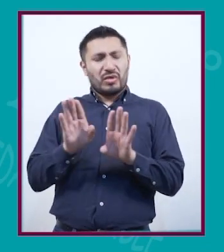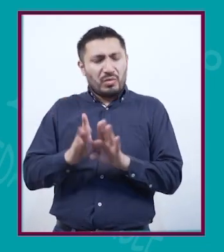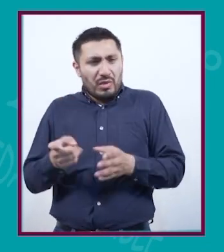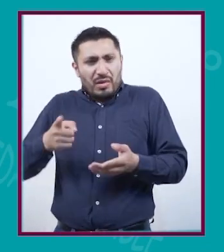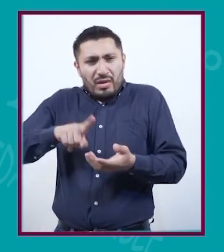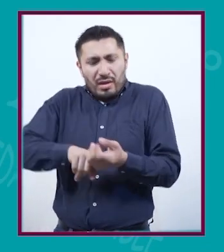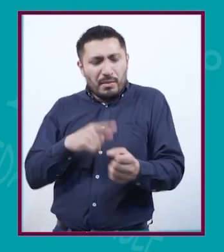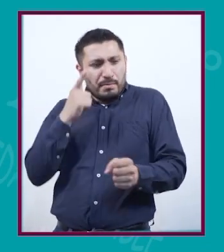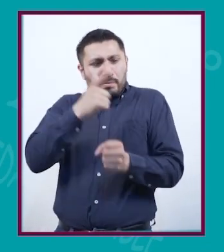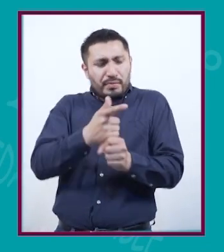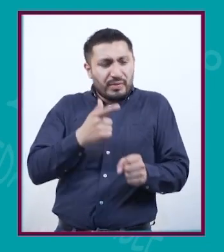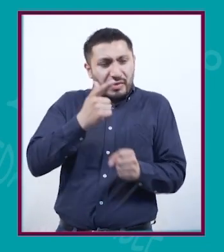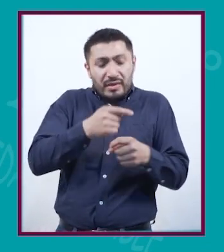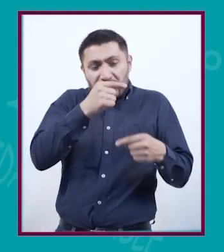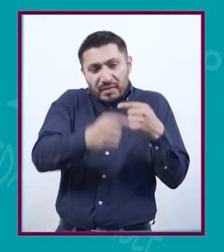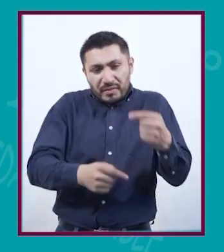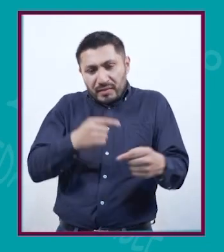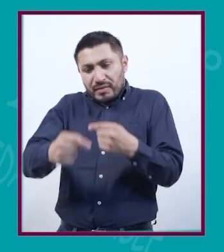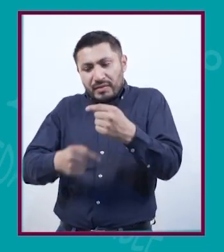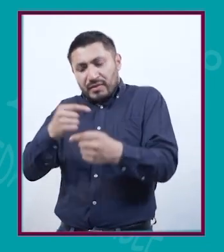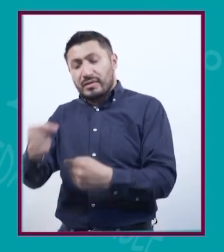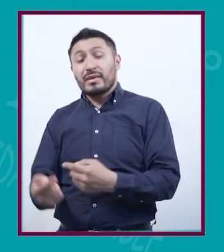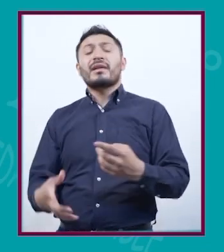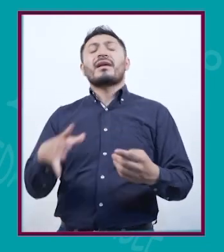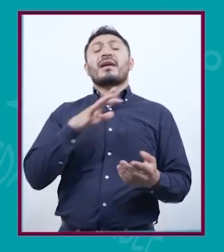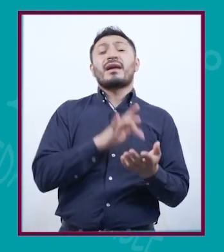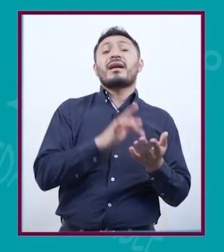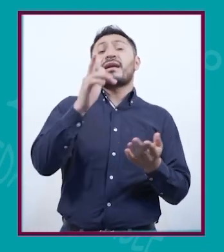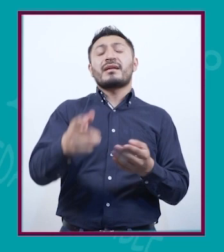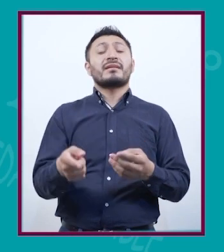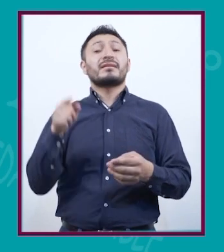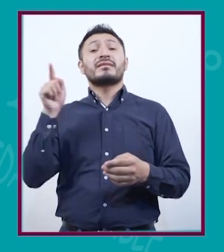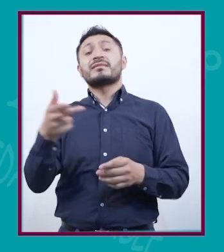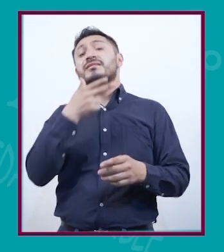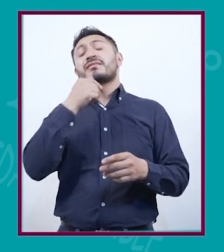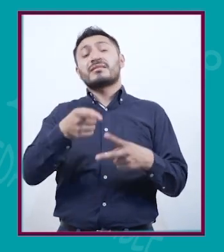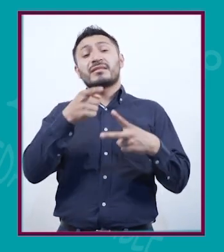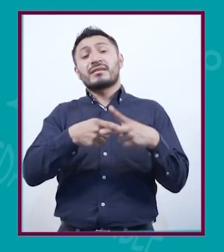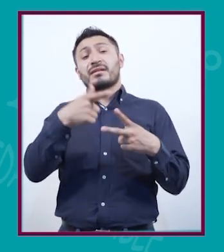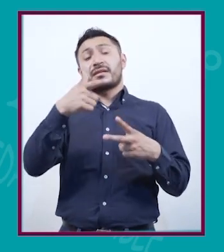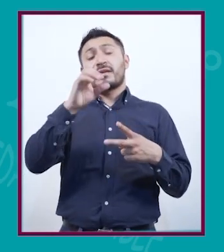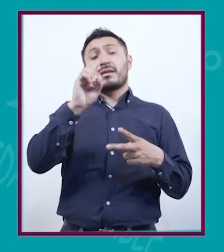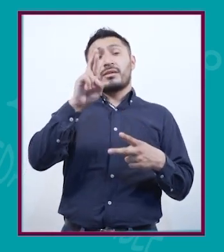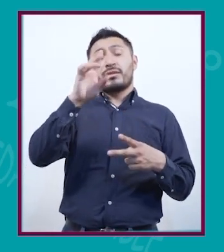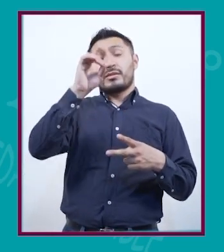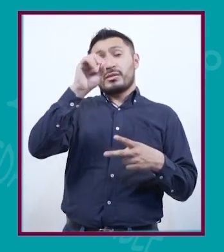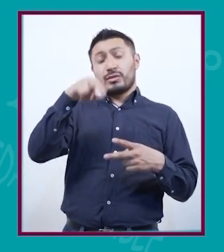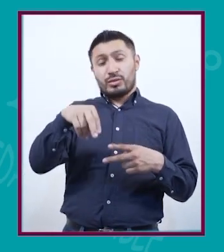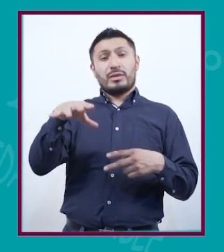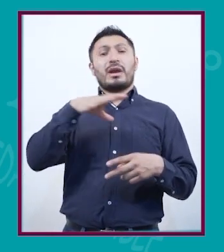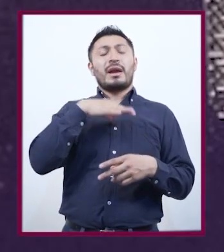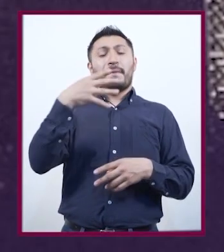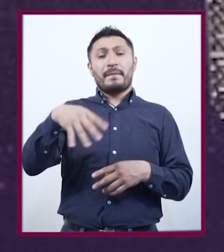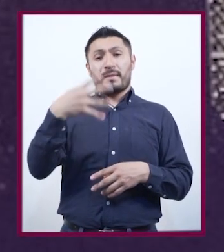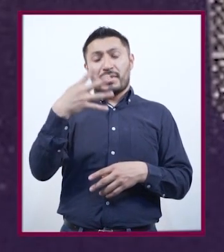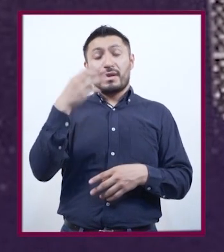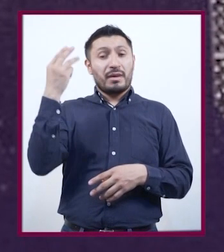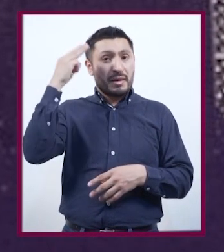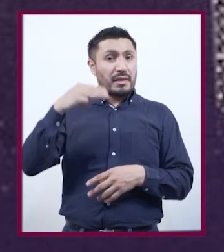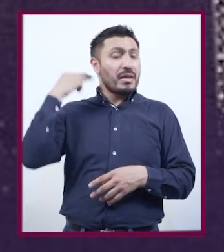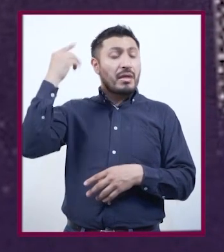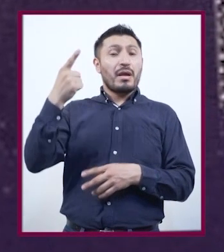electromecánico que desentrañara la configuración de los rotores de Enigma. Gracias a las mejoras del matemático Gordon